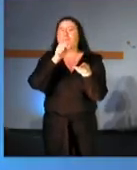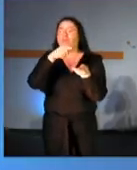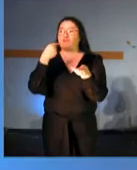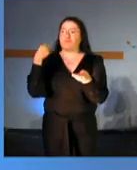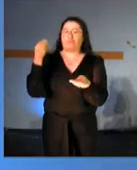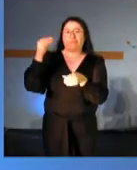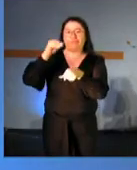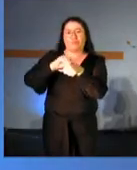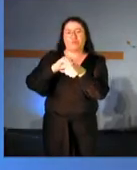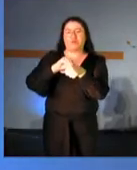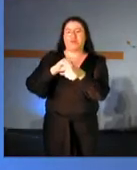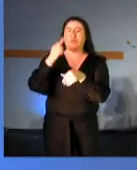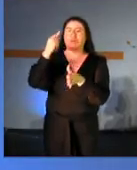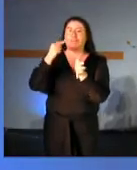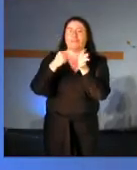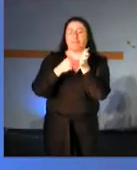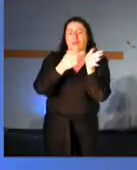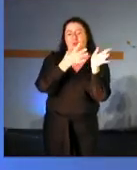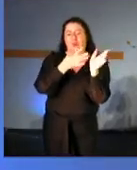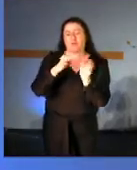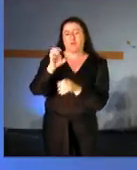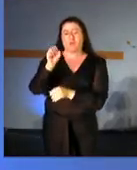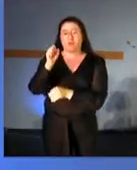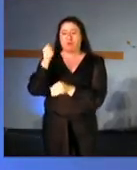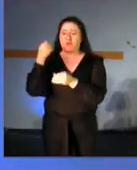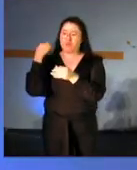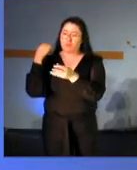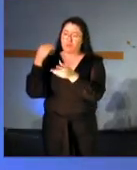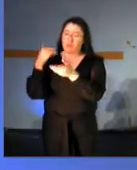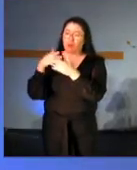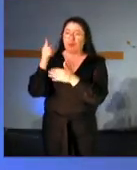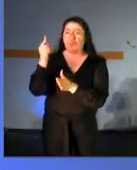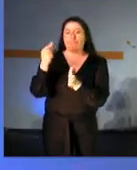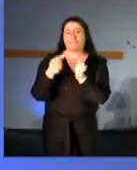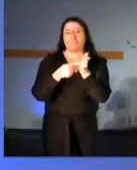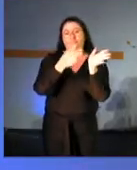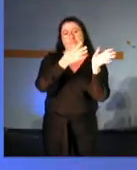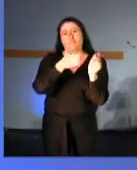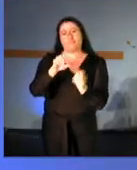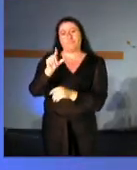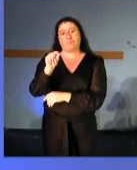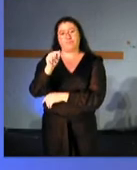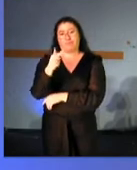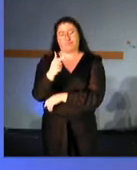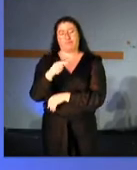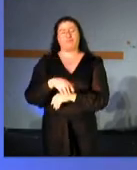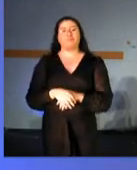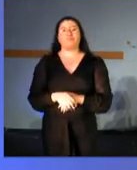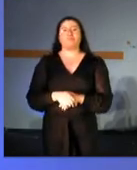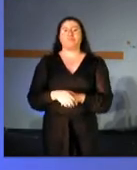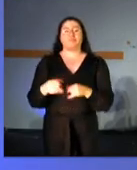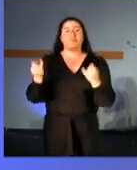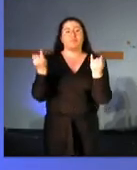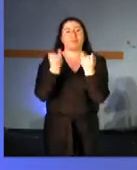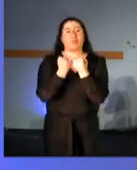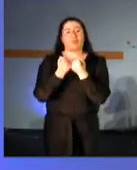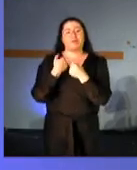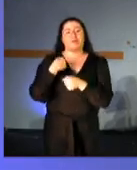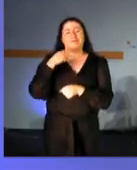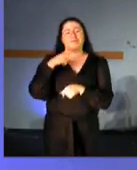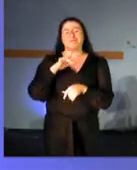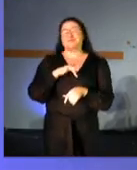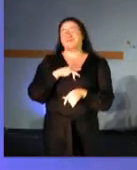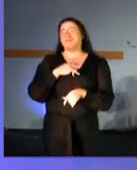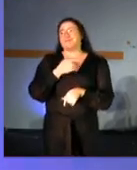hasta 1977. Y también igual me ilusiona que hay